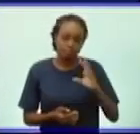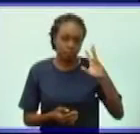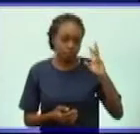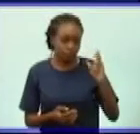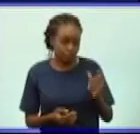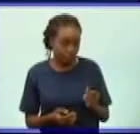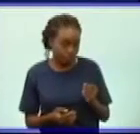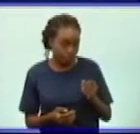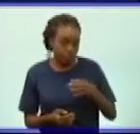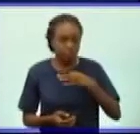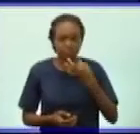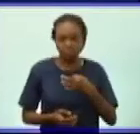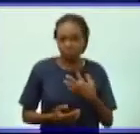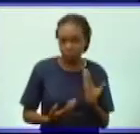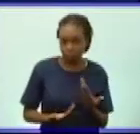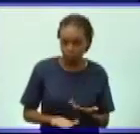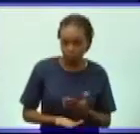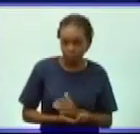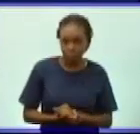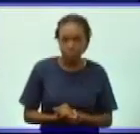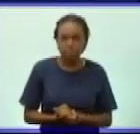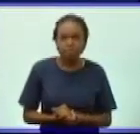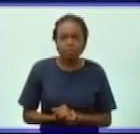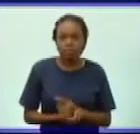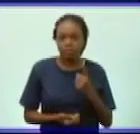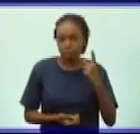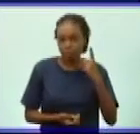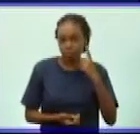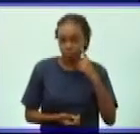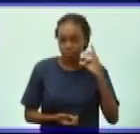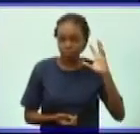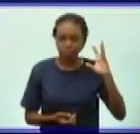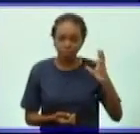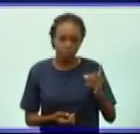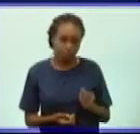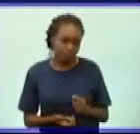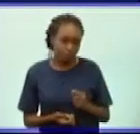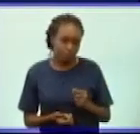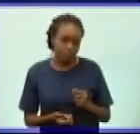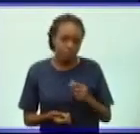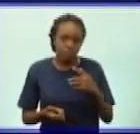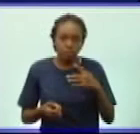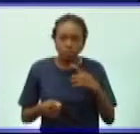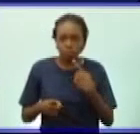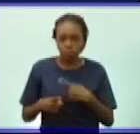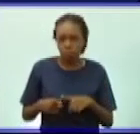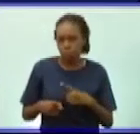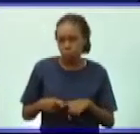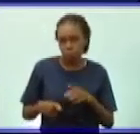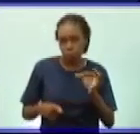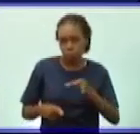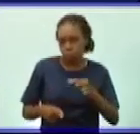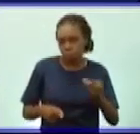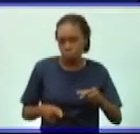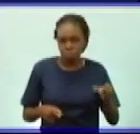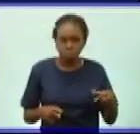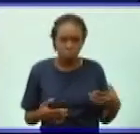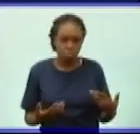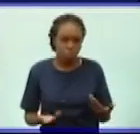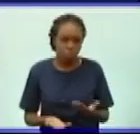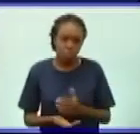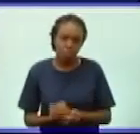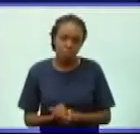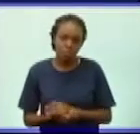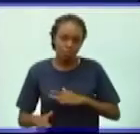y cuantitativas relacionadas con el cálculo de las magnitudes que intervienen en la ecuación para el caso